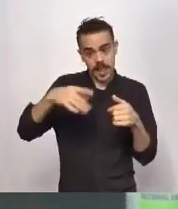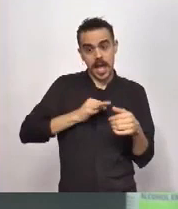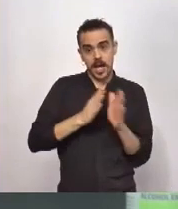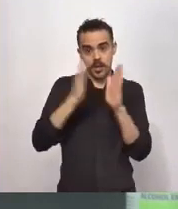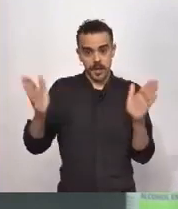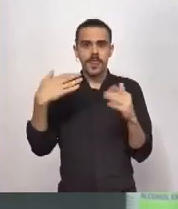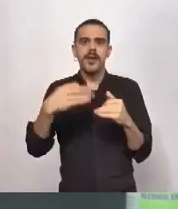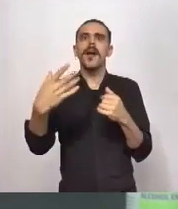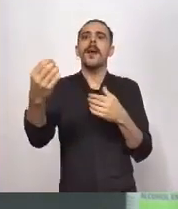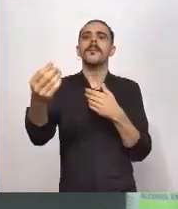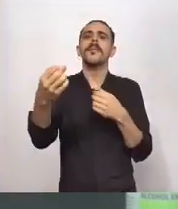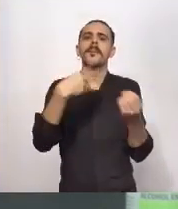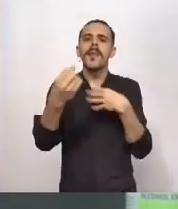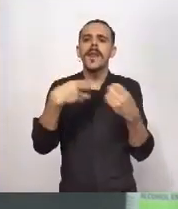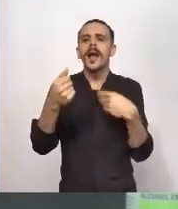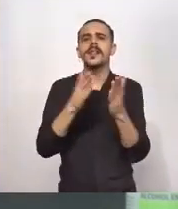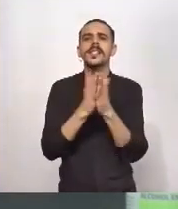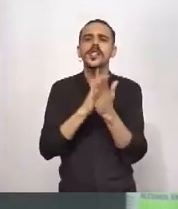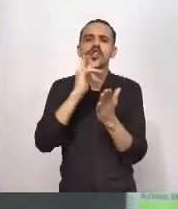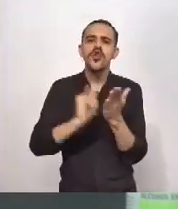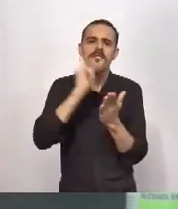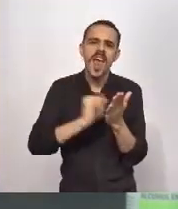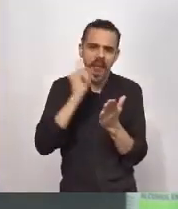y es hasta el 12 de junio, así que invitamos a